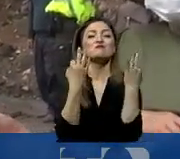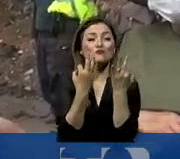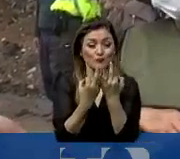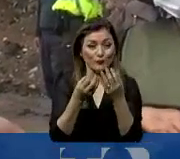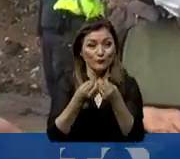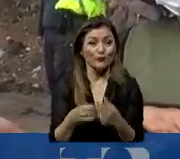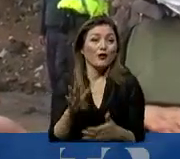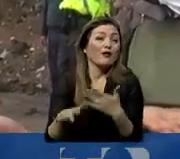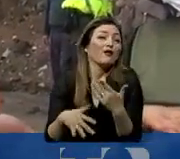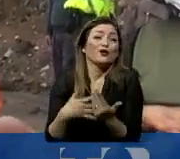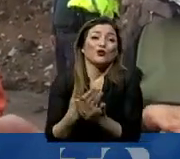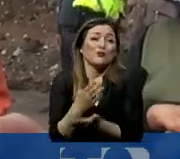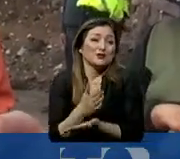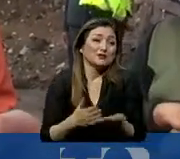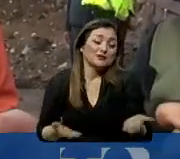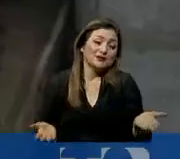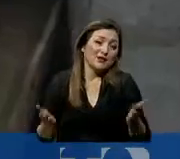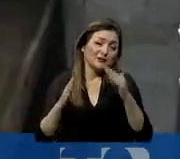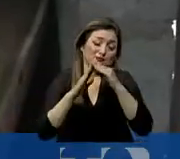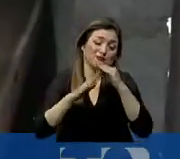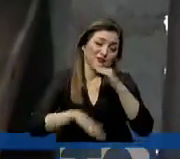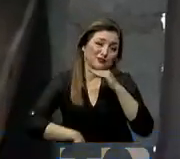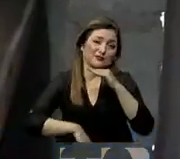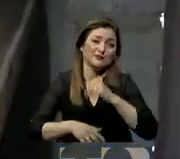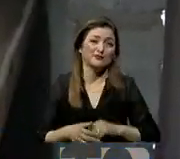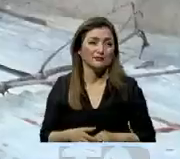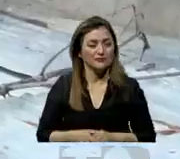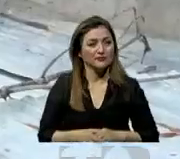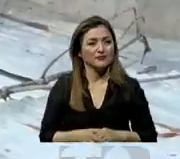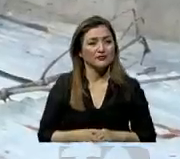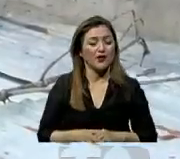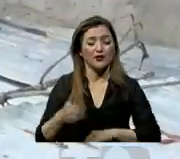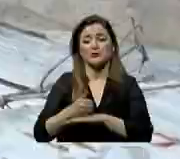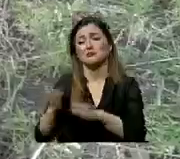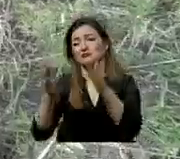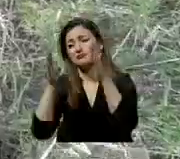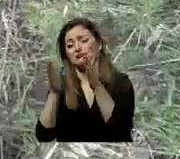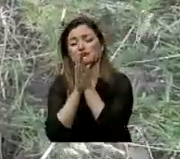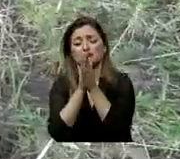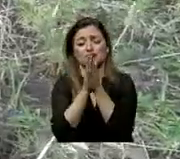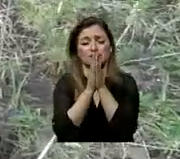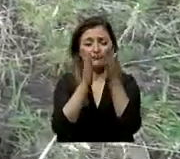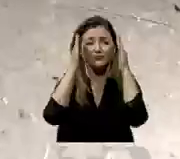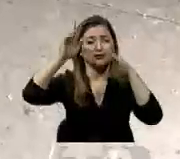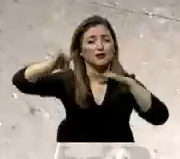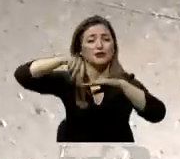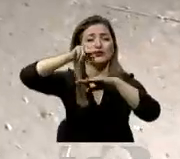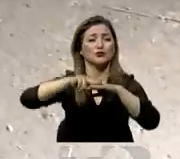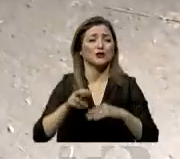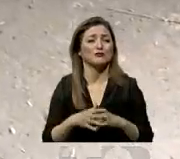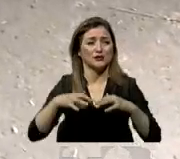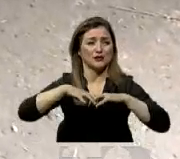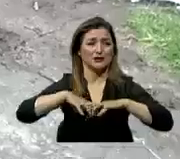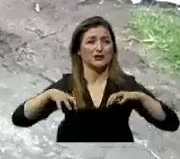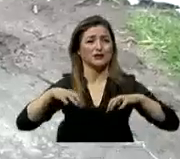han perdido casi la mitad de la vivienda. Todos piden la atención de las autoridades a nivel nacional. Cada instante